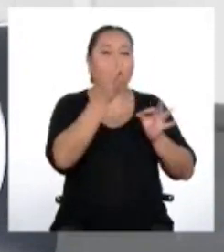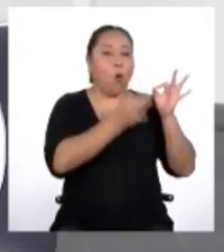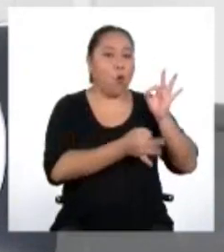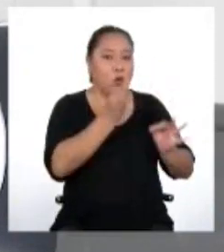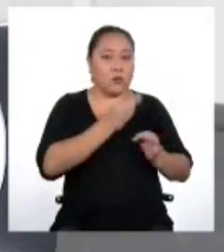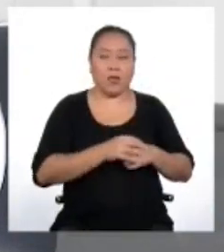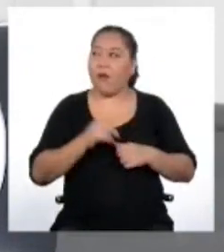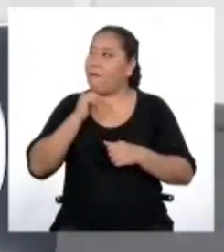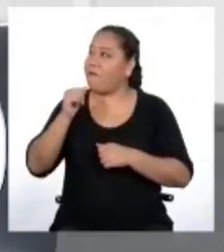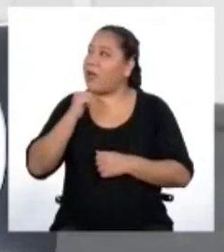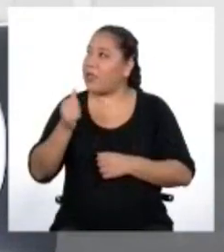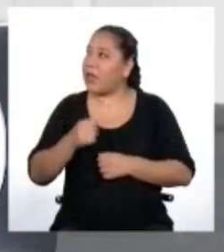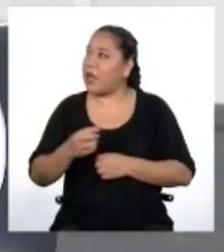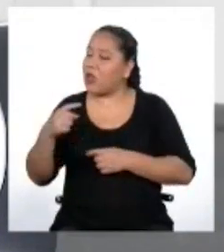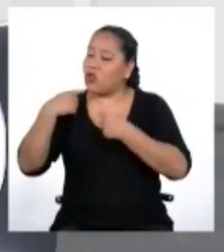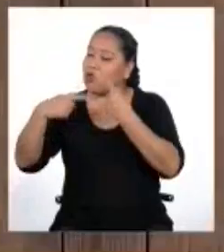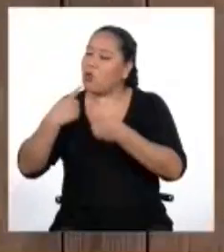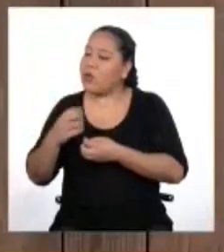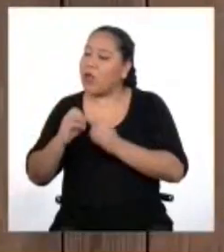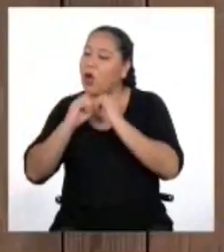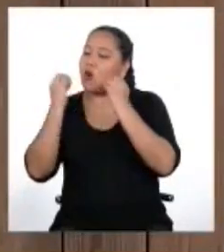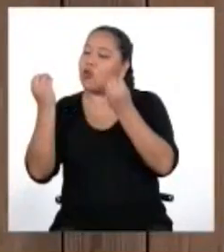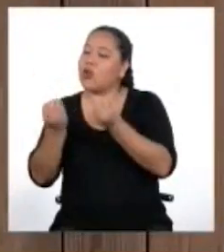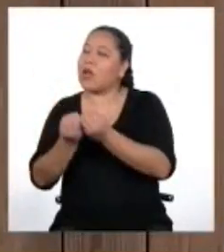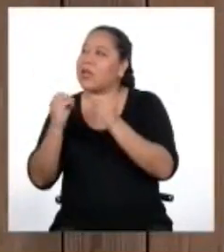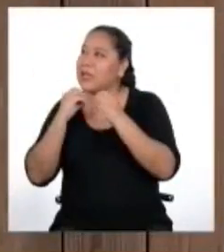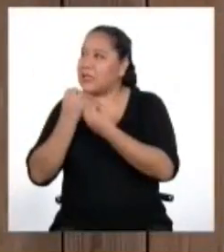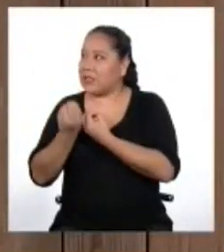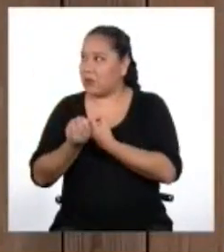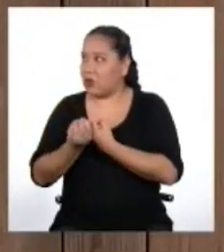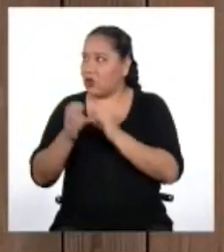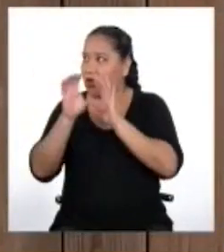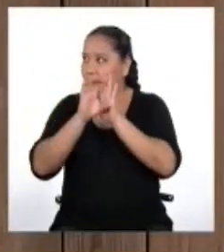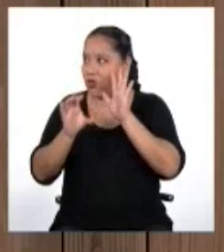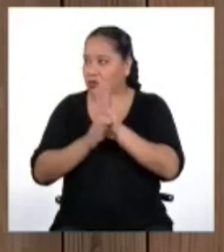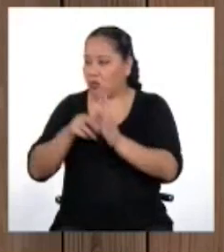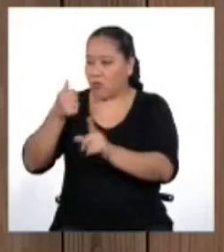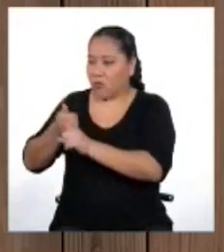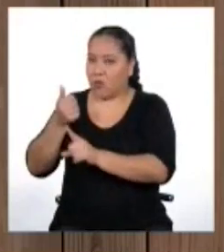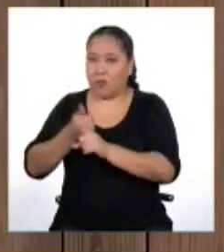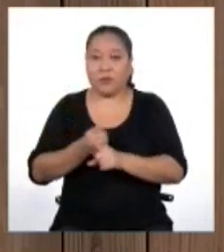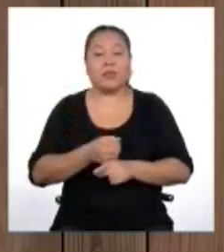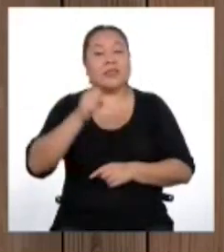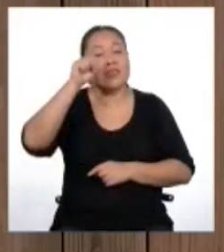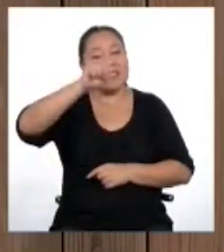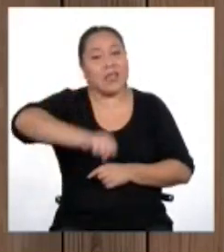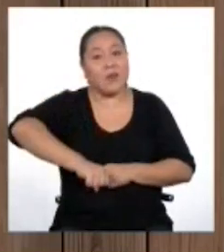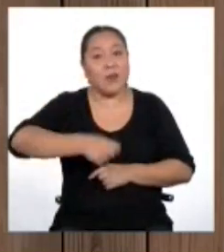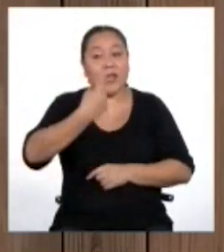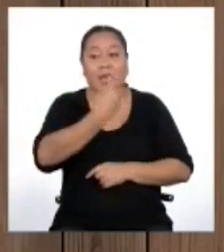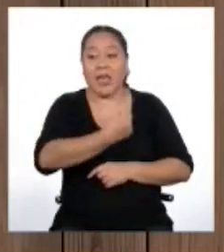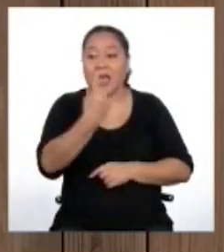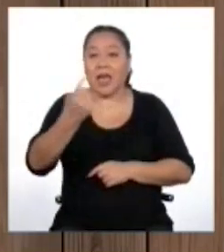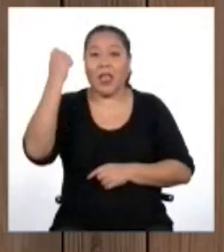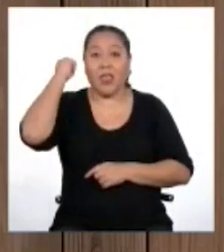los organismos constitucionales autónomos. Así es, para que nuestros derechos se cumplan, la existencia de estos organismos